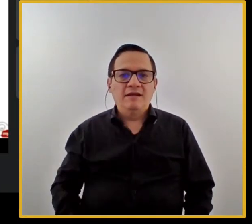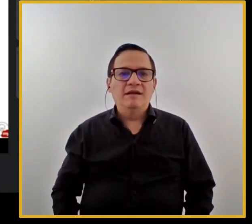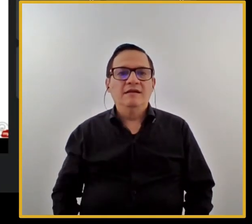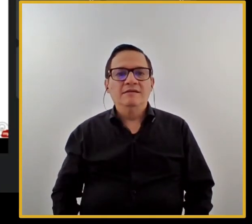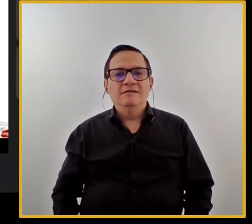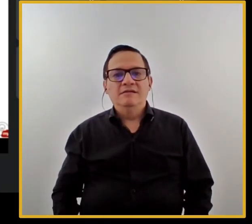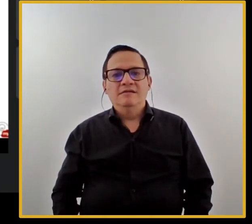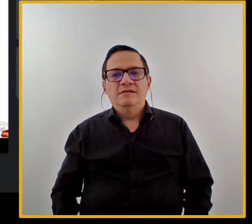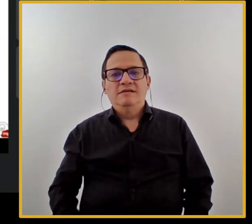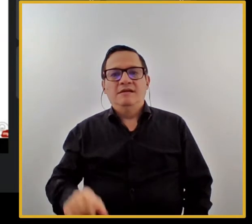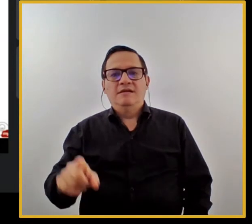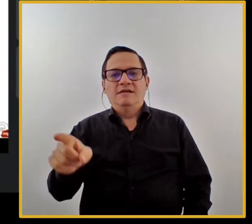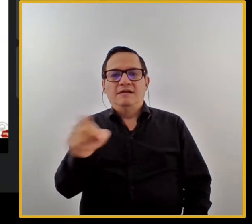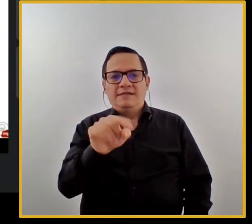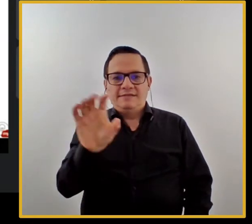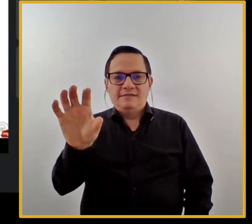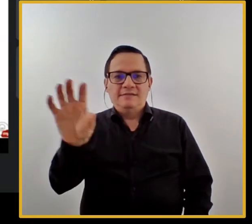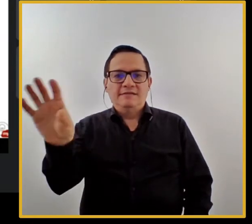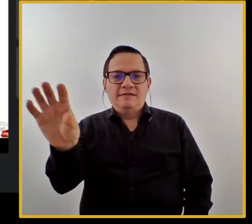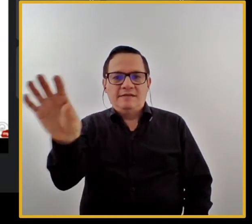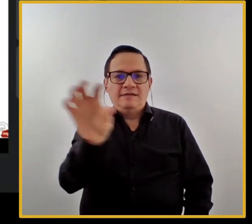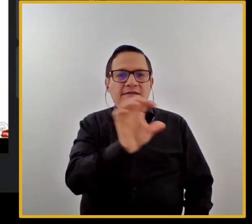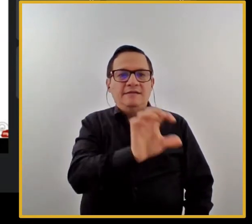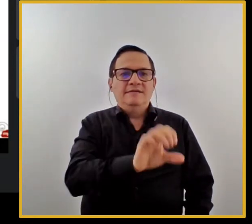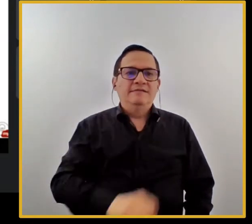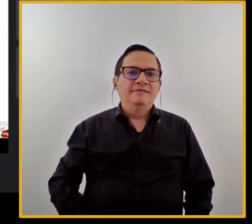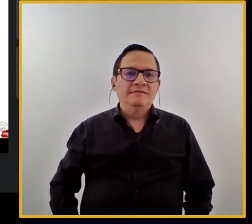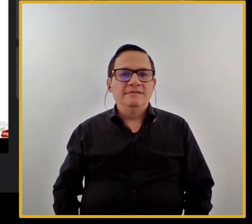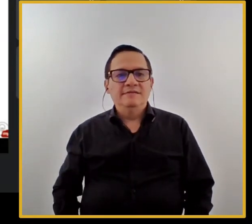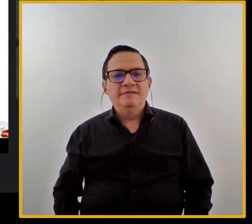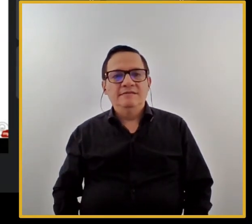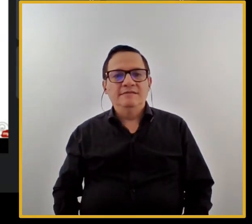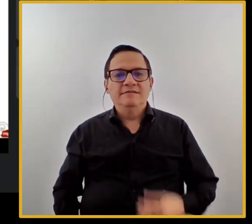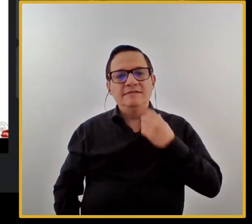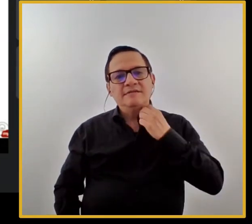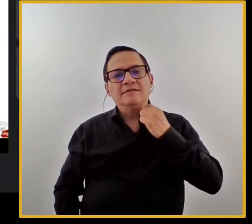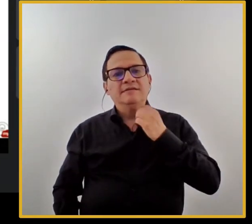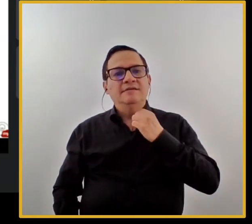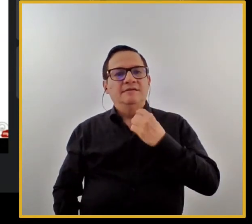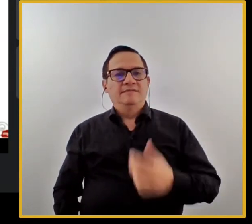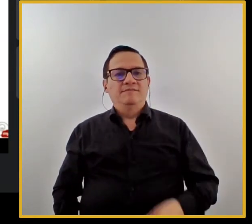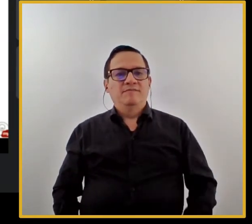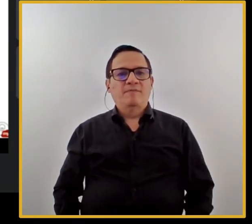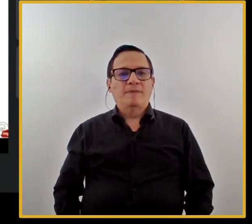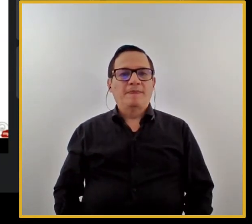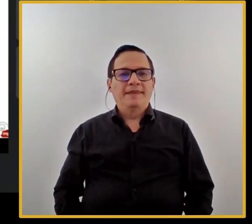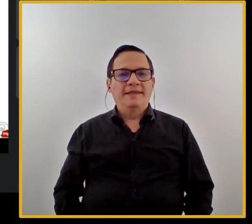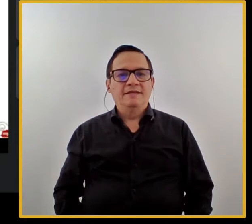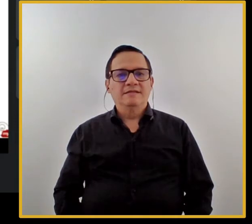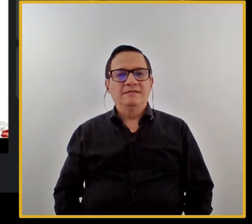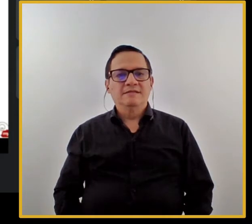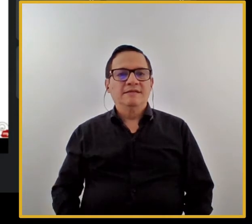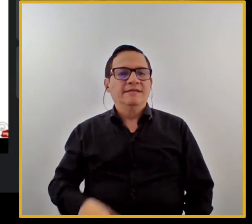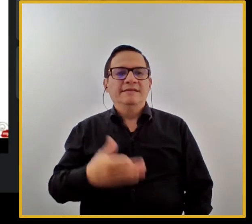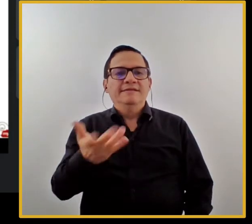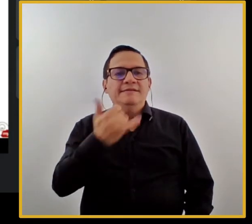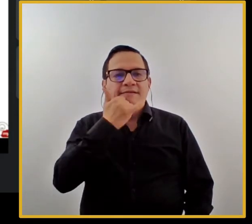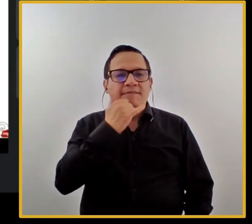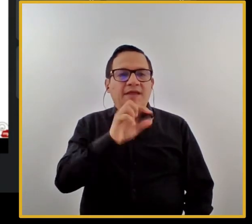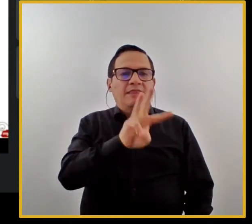pasa al otro lado, acá dividir, ¿cierto? ¿Y qué tengo acá? Aquí